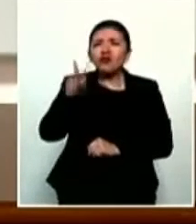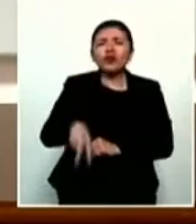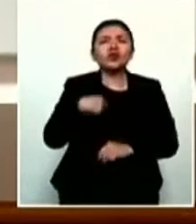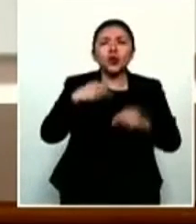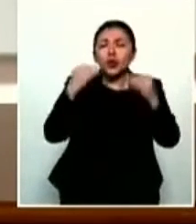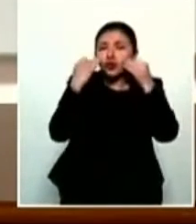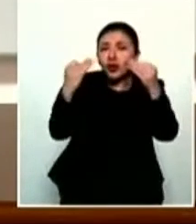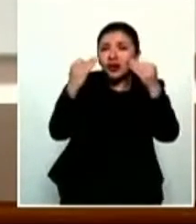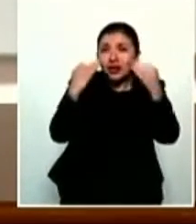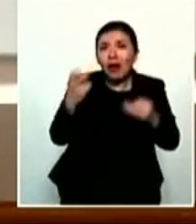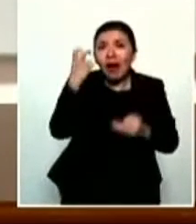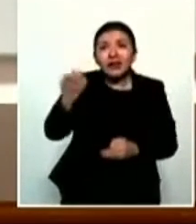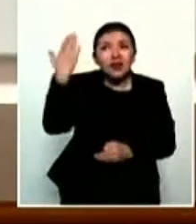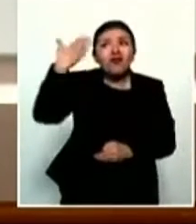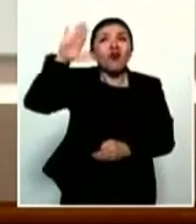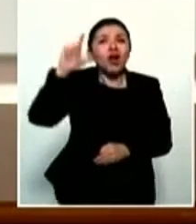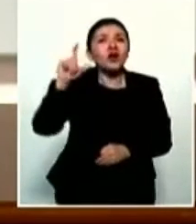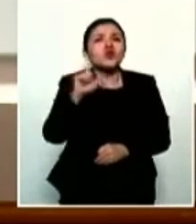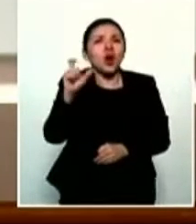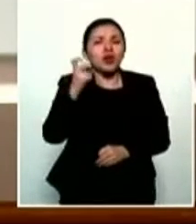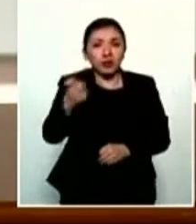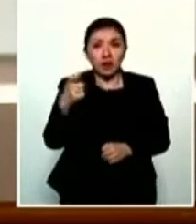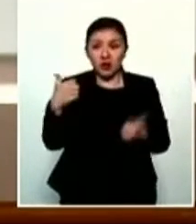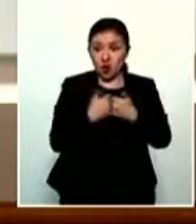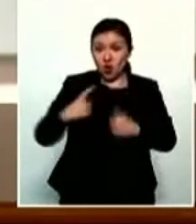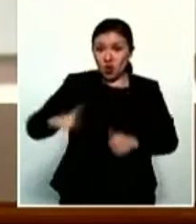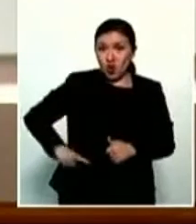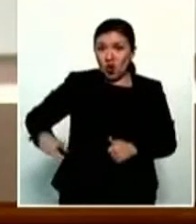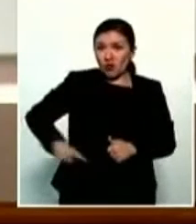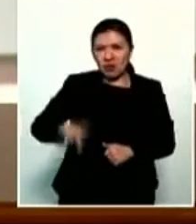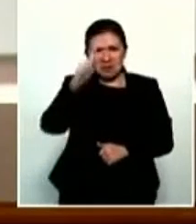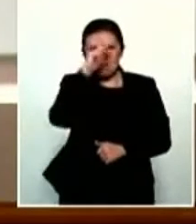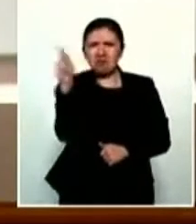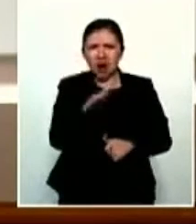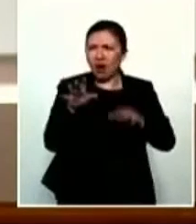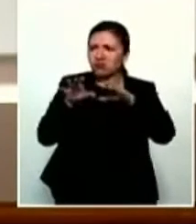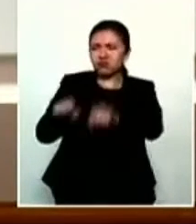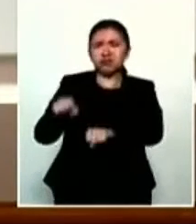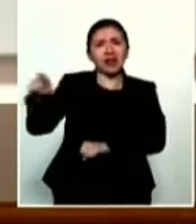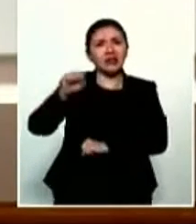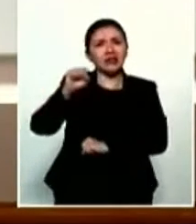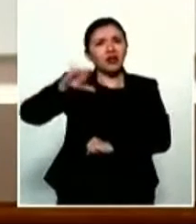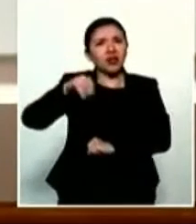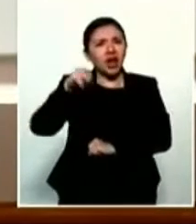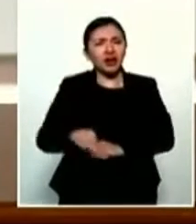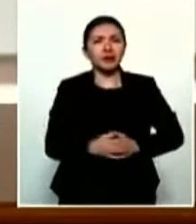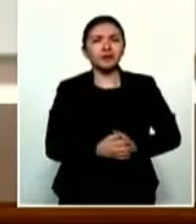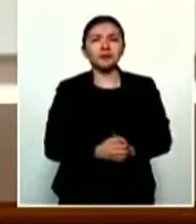de lo que era ese momento en que el gobierno prácticamente tomó la Corte.